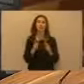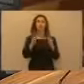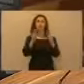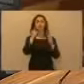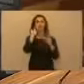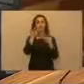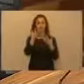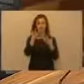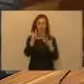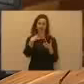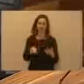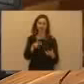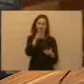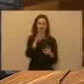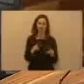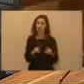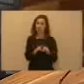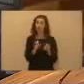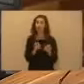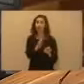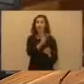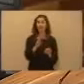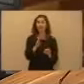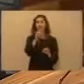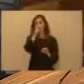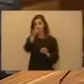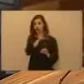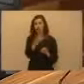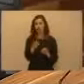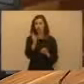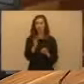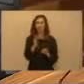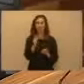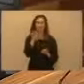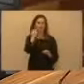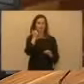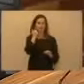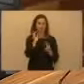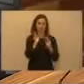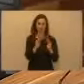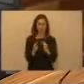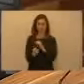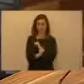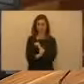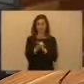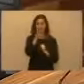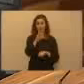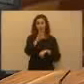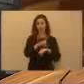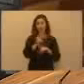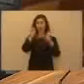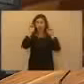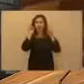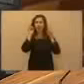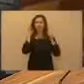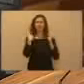conocida por todos, porque es la misma que tanto ustedes como el Partido Popular utilizan de forma habitual y la han utilizado en otras cuestiones como la sanidad o la educación